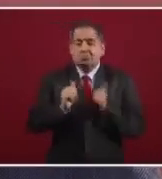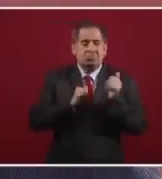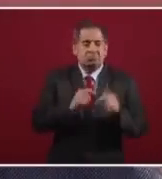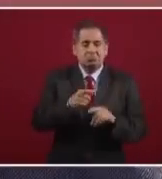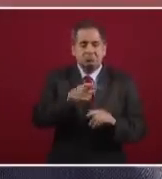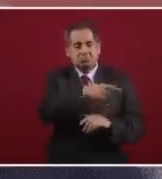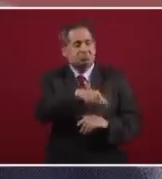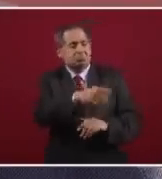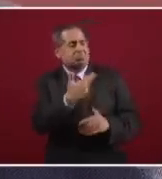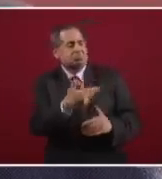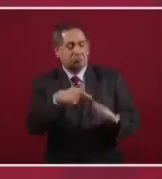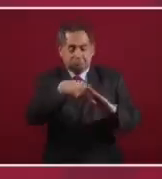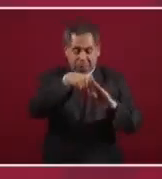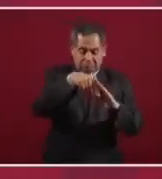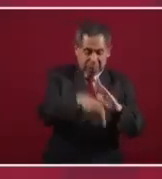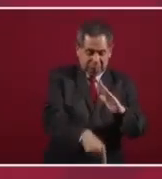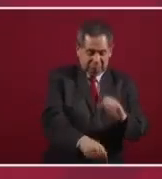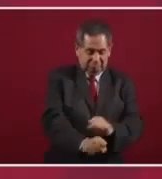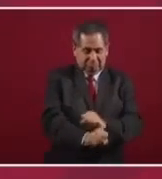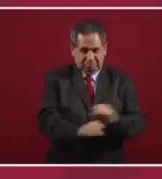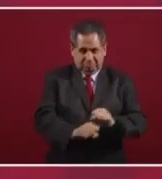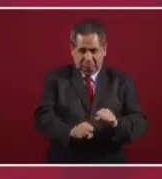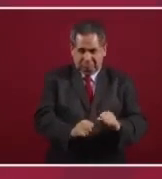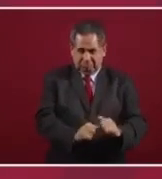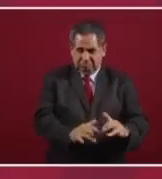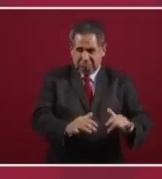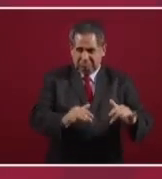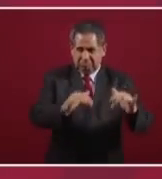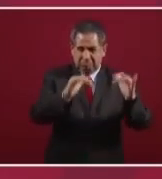fracking, usen